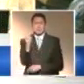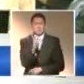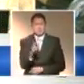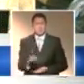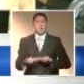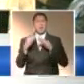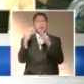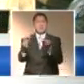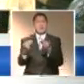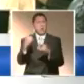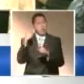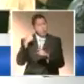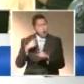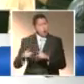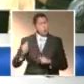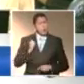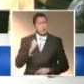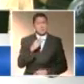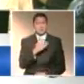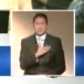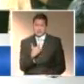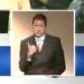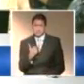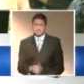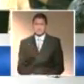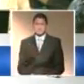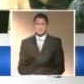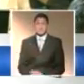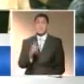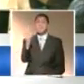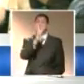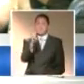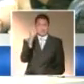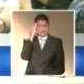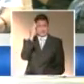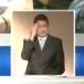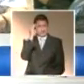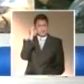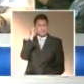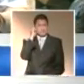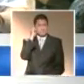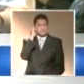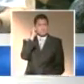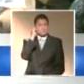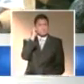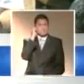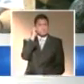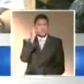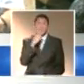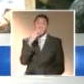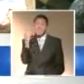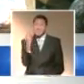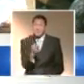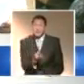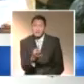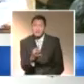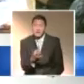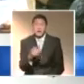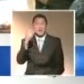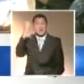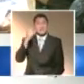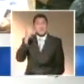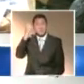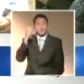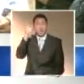y si el almirante Molero puede disponer de las armas de la República para entregársela a quien él le dé la